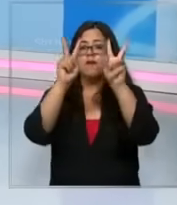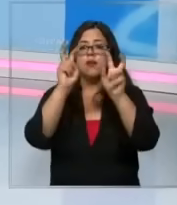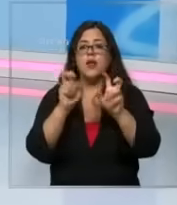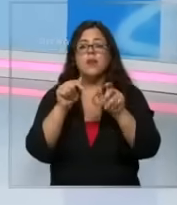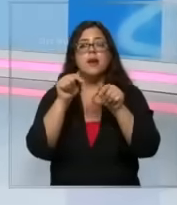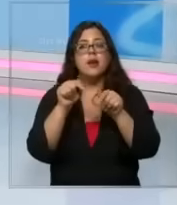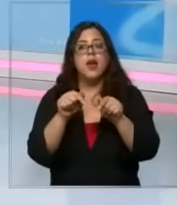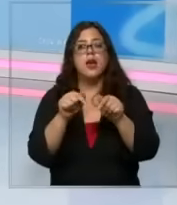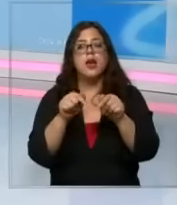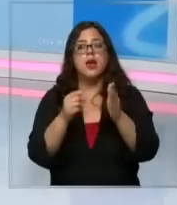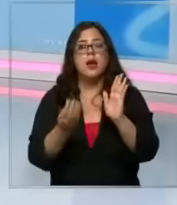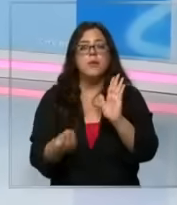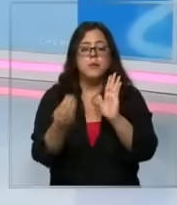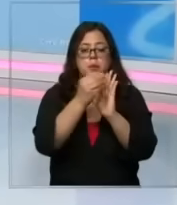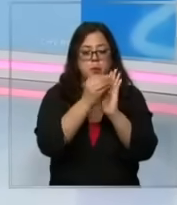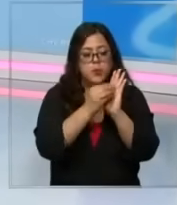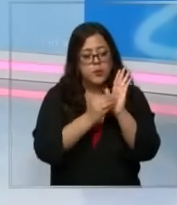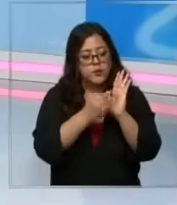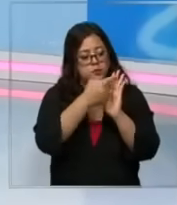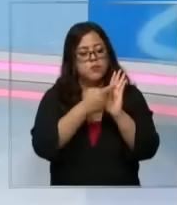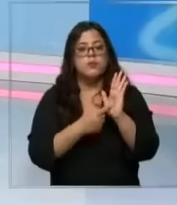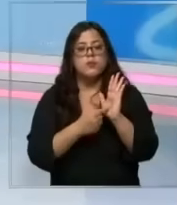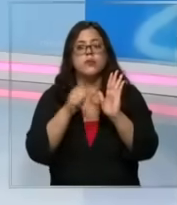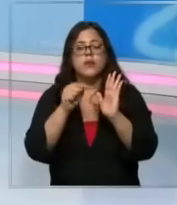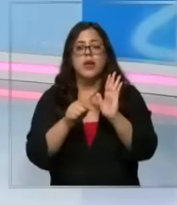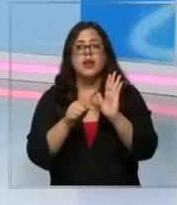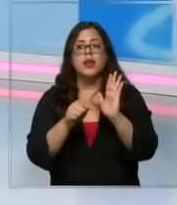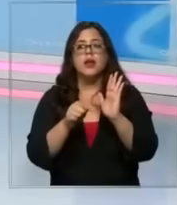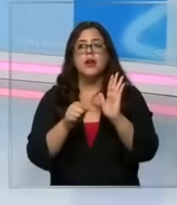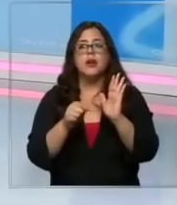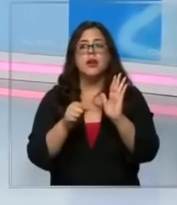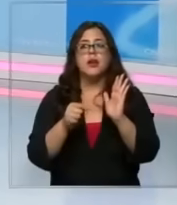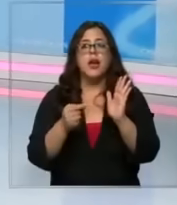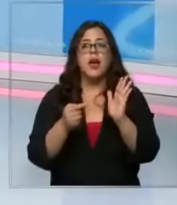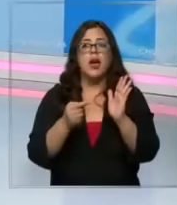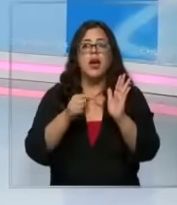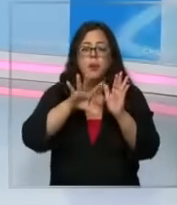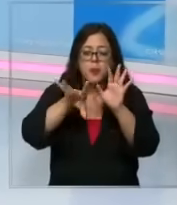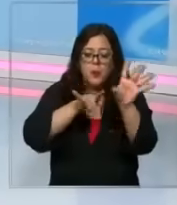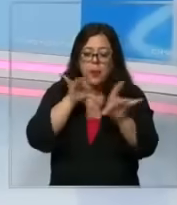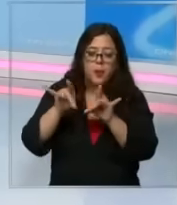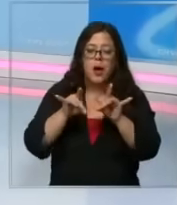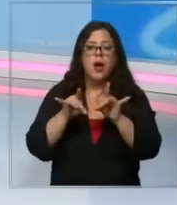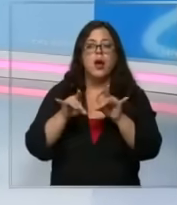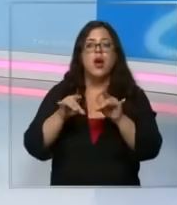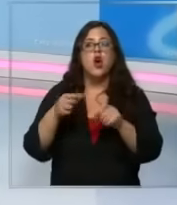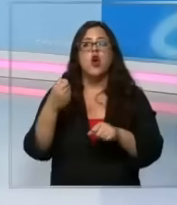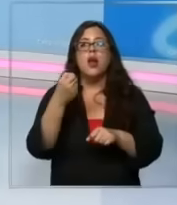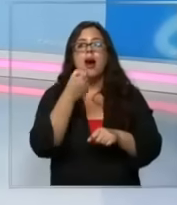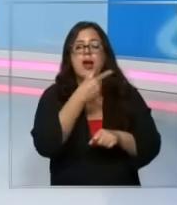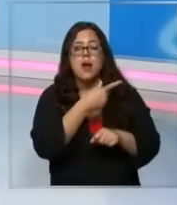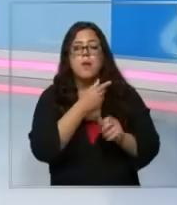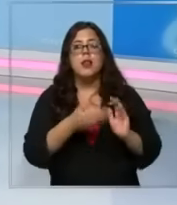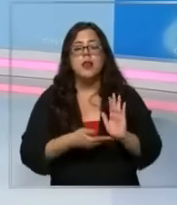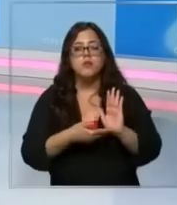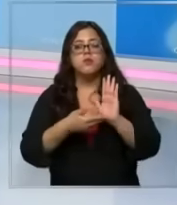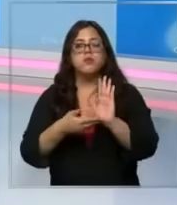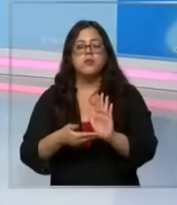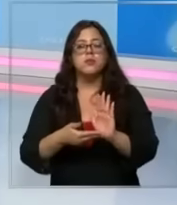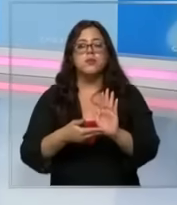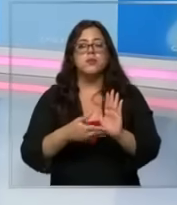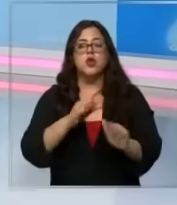fueron mencionados en los documentos que se desclasificaron relacionados con la demanda que se había presentado contra